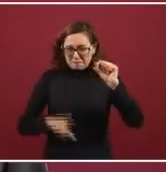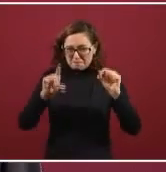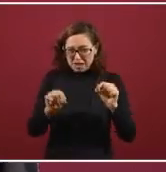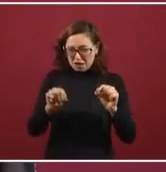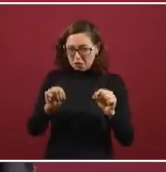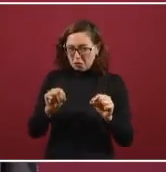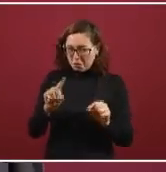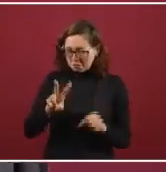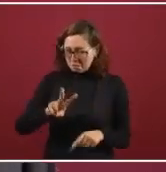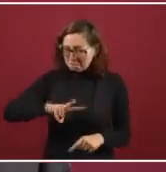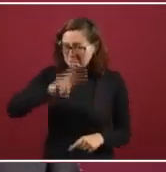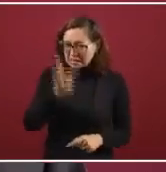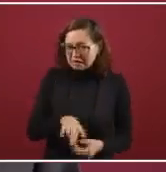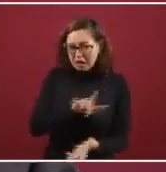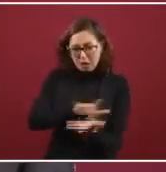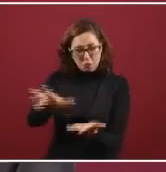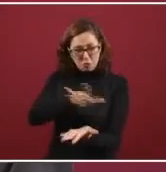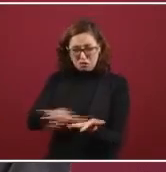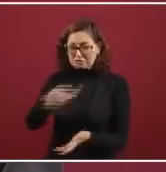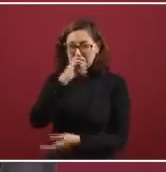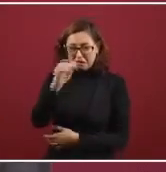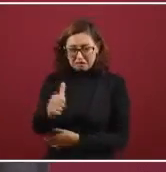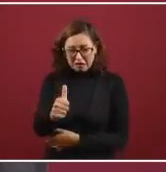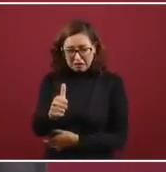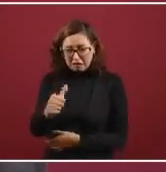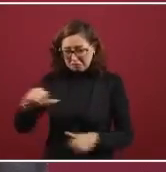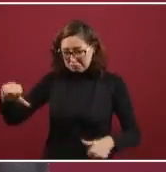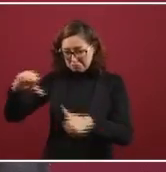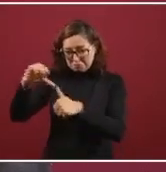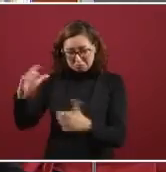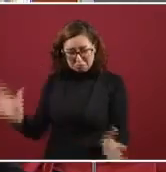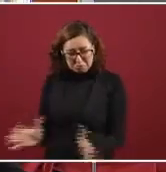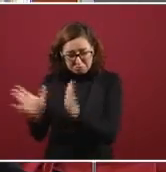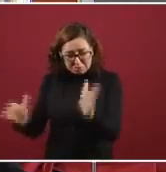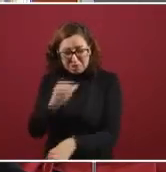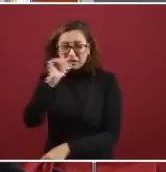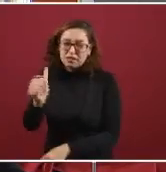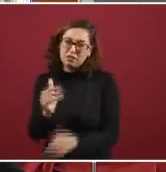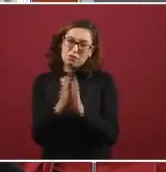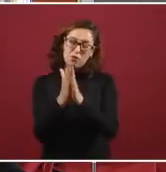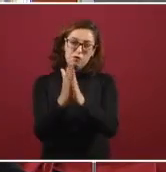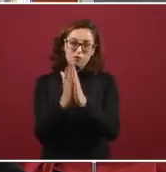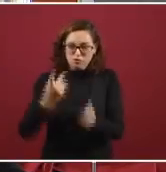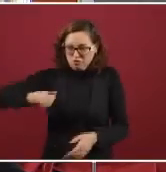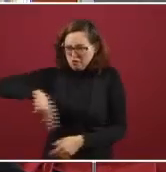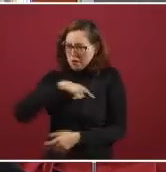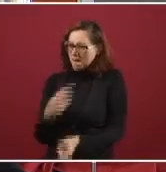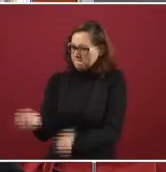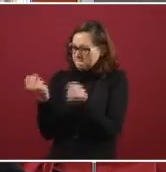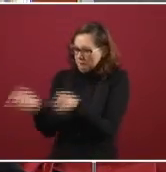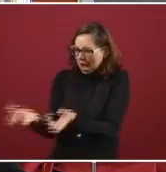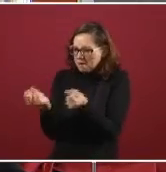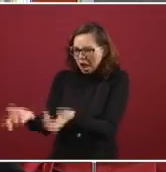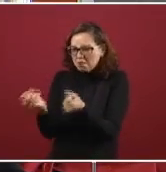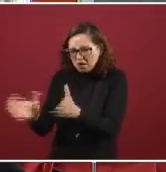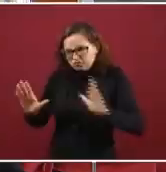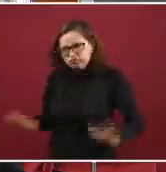estamos haciendo el programa de cooperación más grande en Centroamérica. Cuando le estamos diciendo a Estados Unidos, esto es lo que tú deberías de